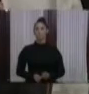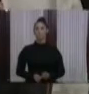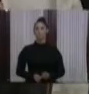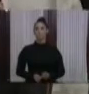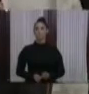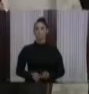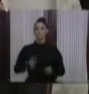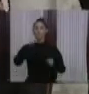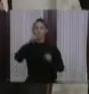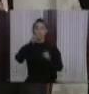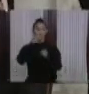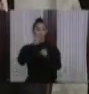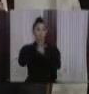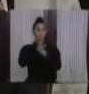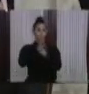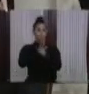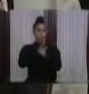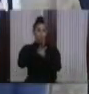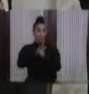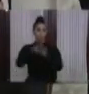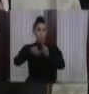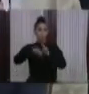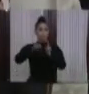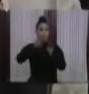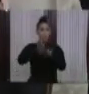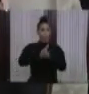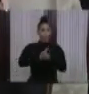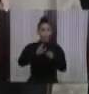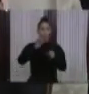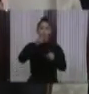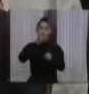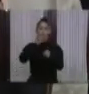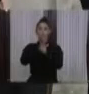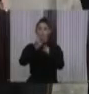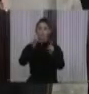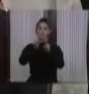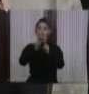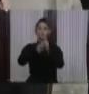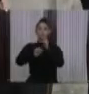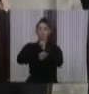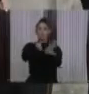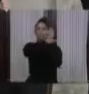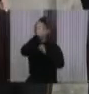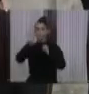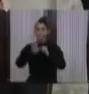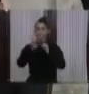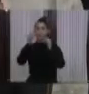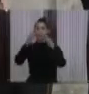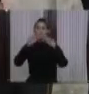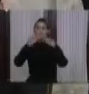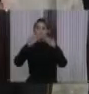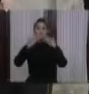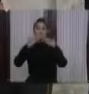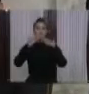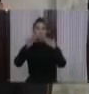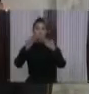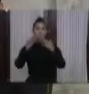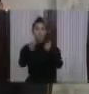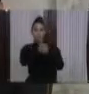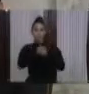refleja según luján distanciamiento aislamiento y